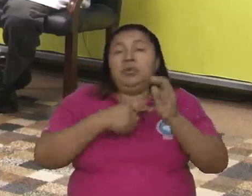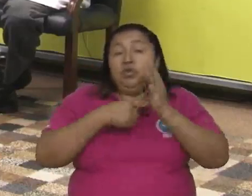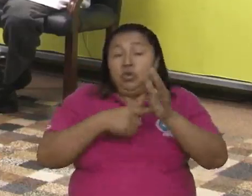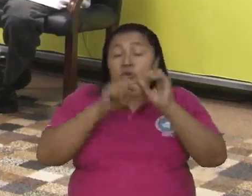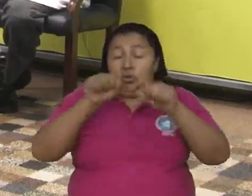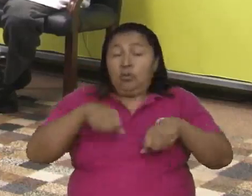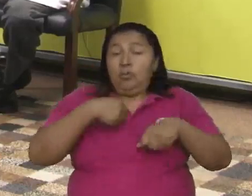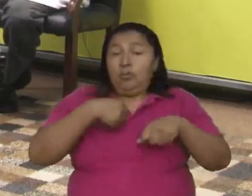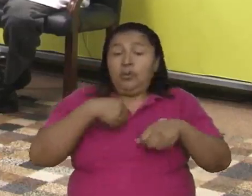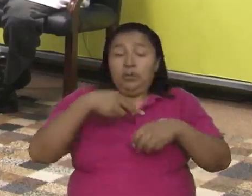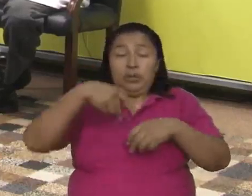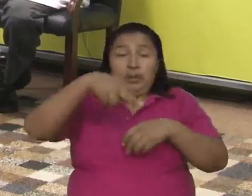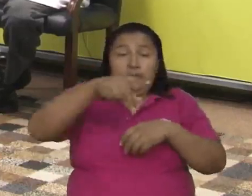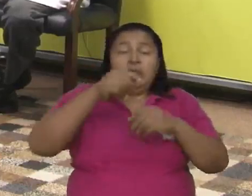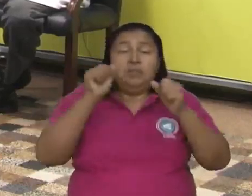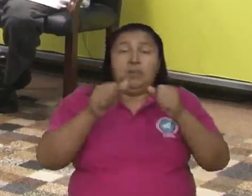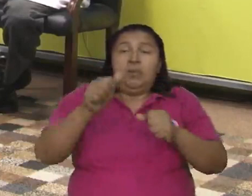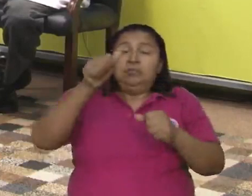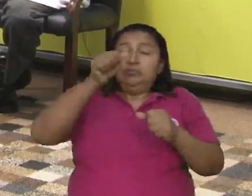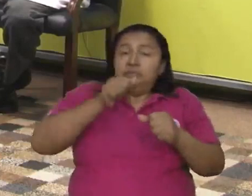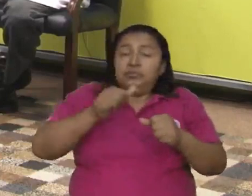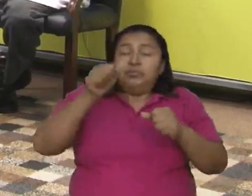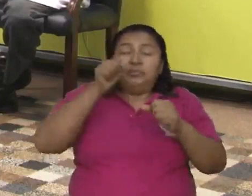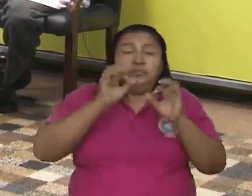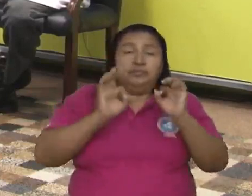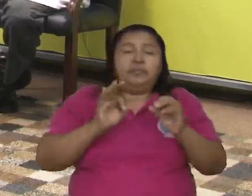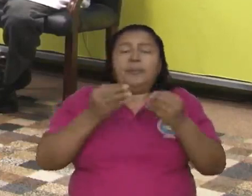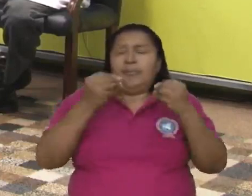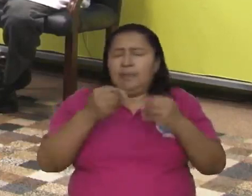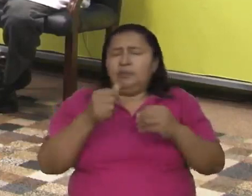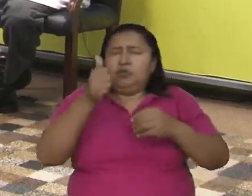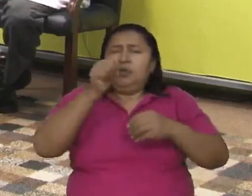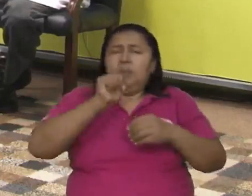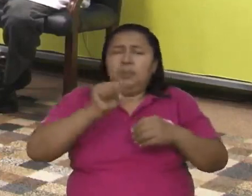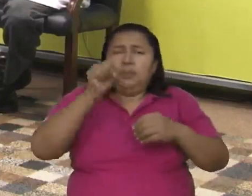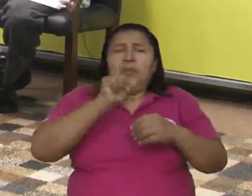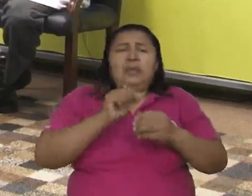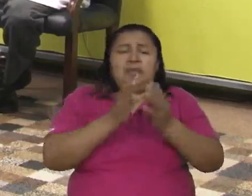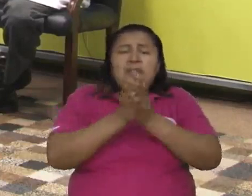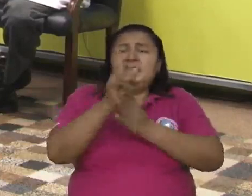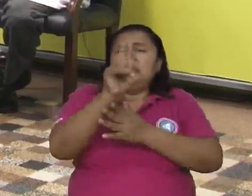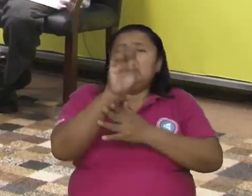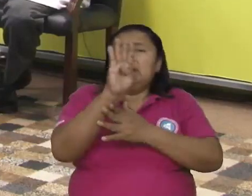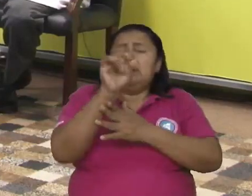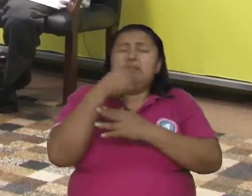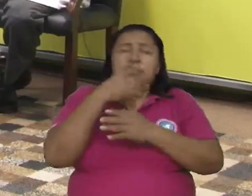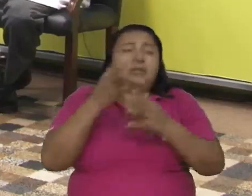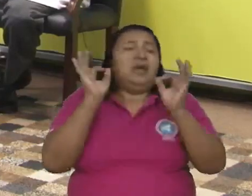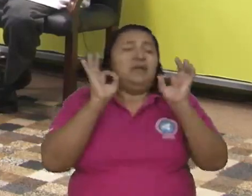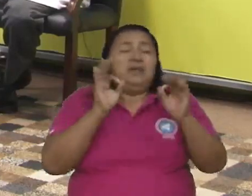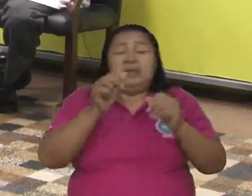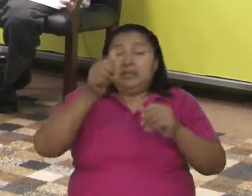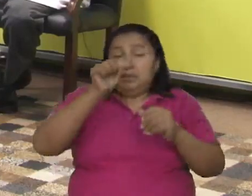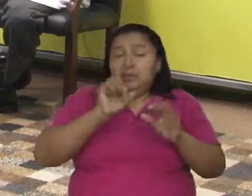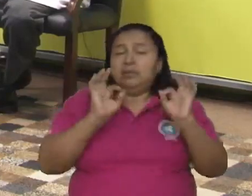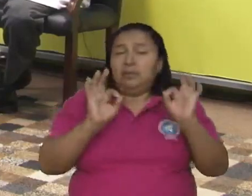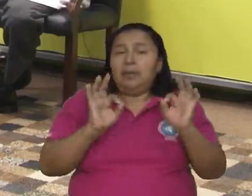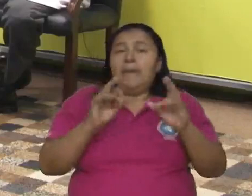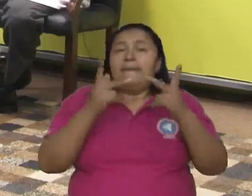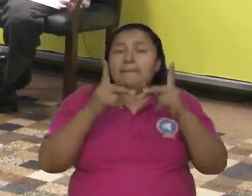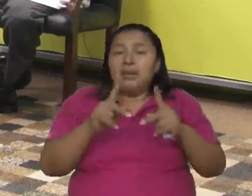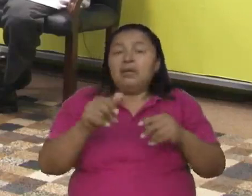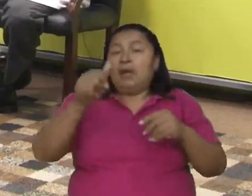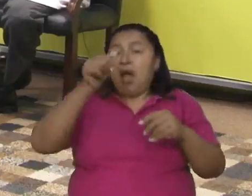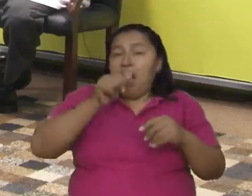caminar y me puedo hidratar bien, beber bastante líquido. El tibio que se toman las mujeres, ahí está bien que se lo tomen, pero beban